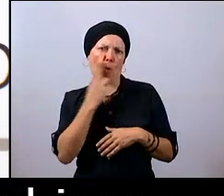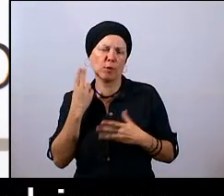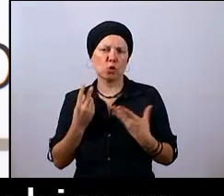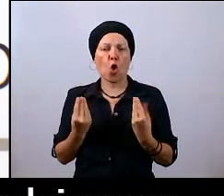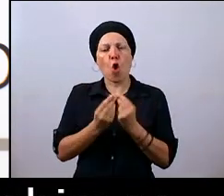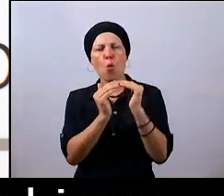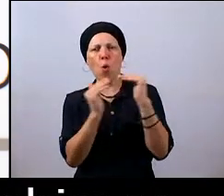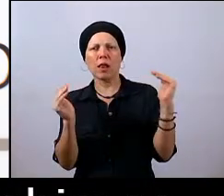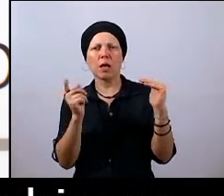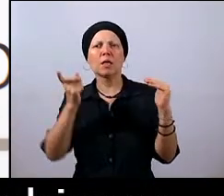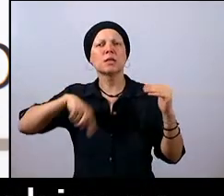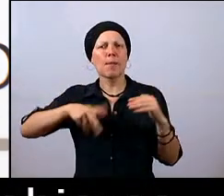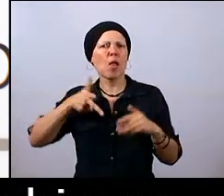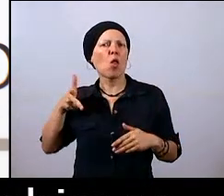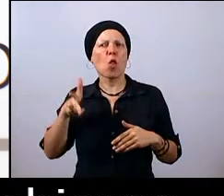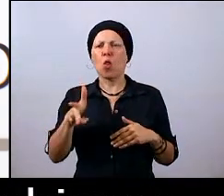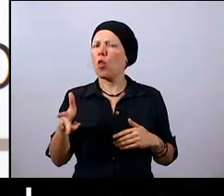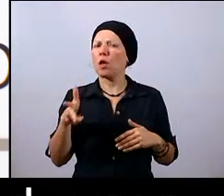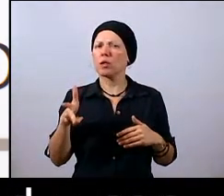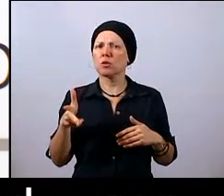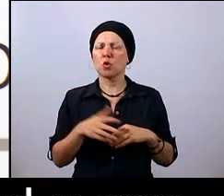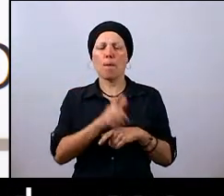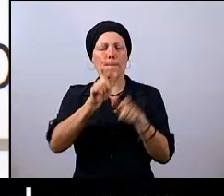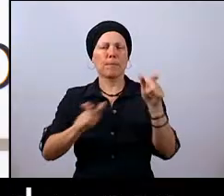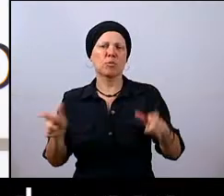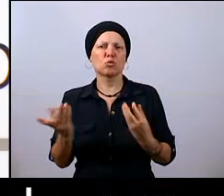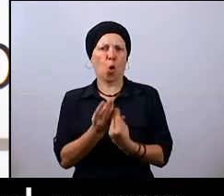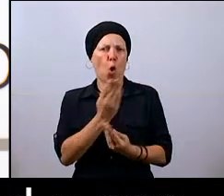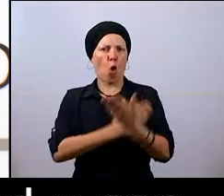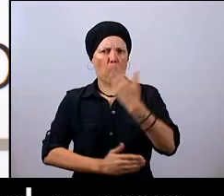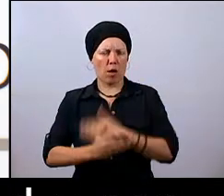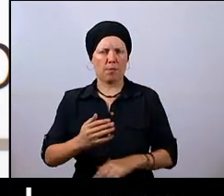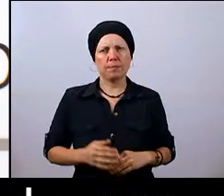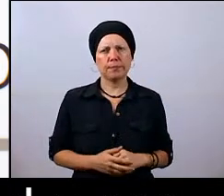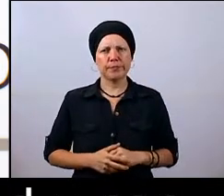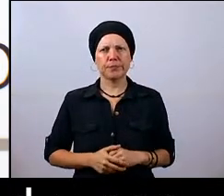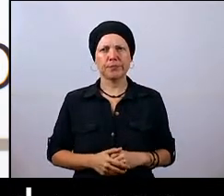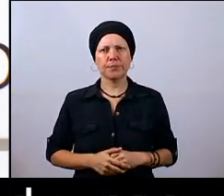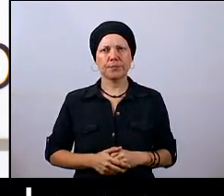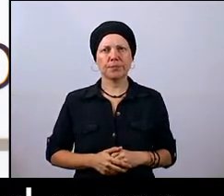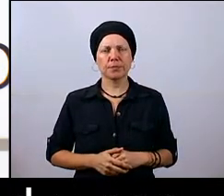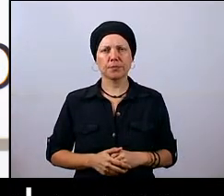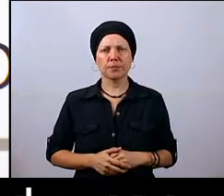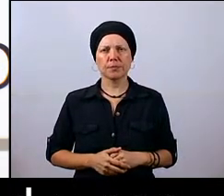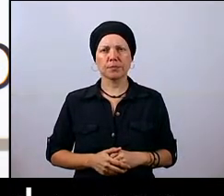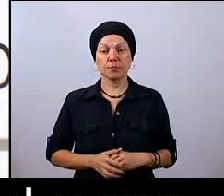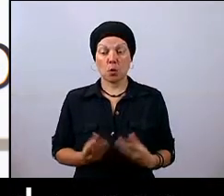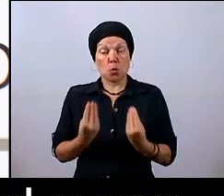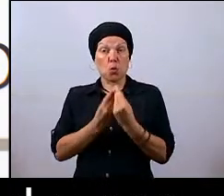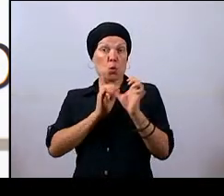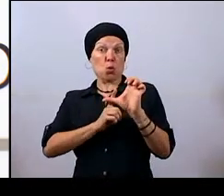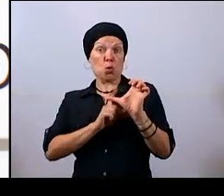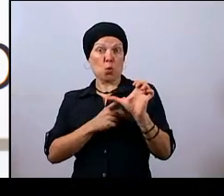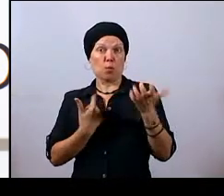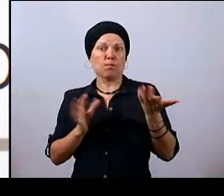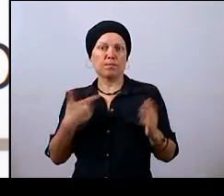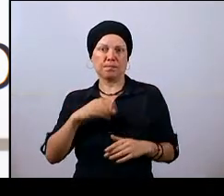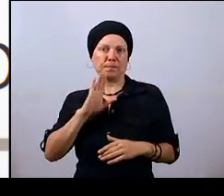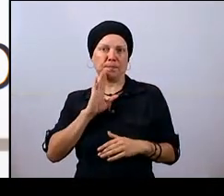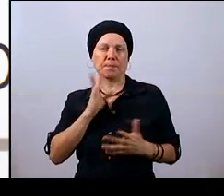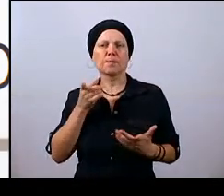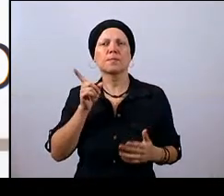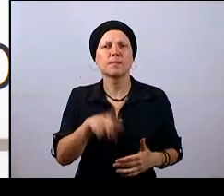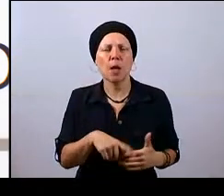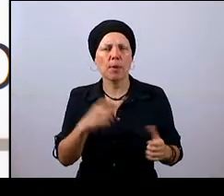igualdad y con los derechos de las personas con discapacidad. Desde la Junta, como les indicaba,